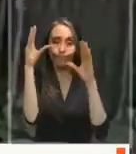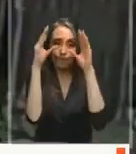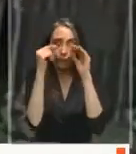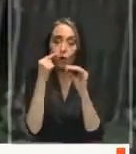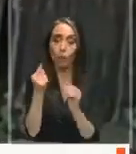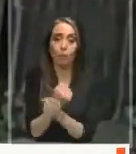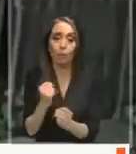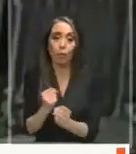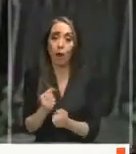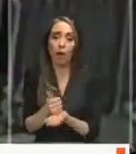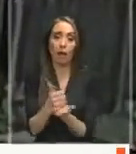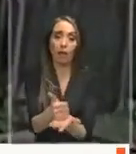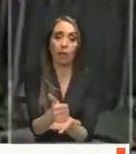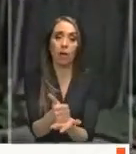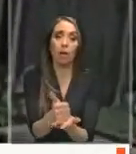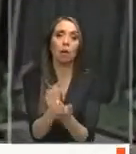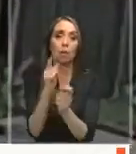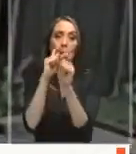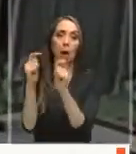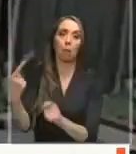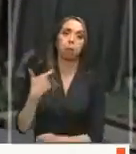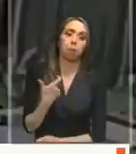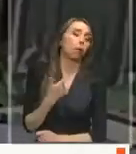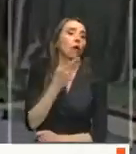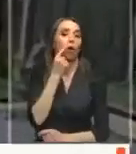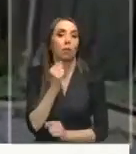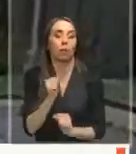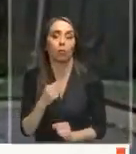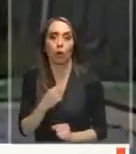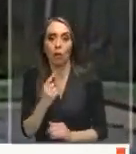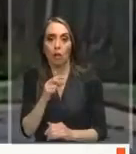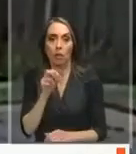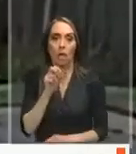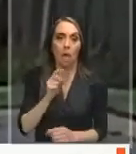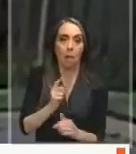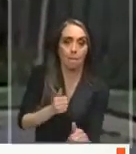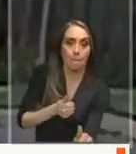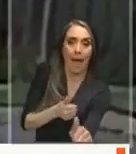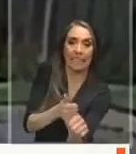hacer sin ponerse en peligro. No quise asomarme mucho porque igual